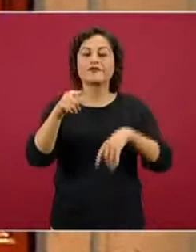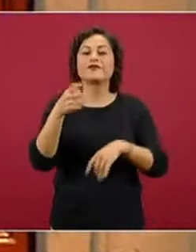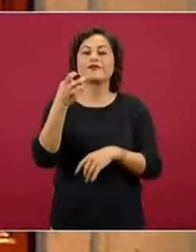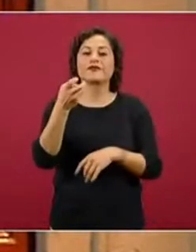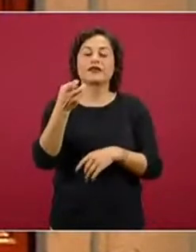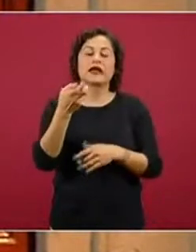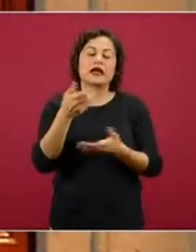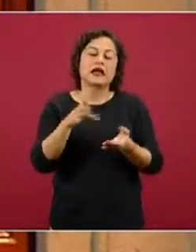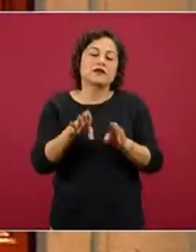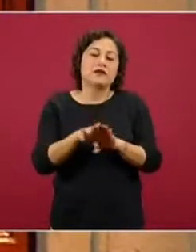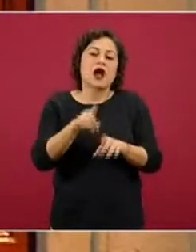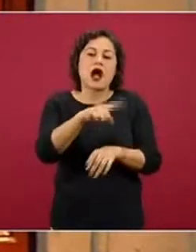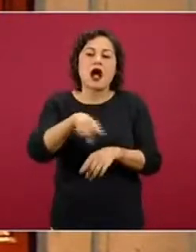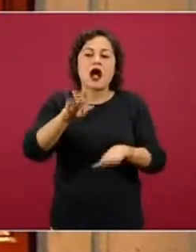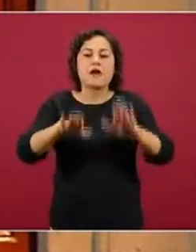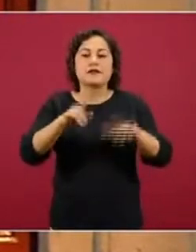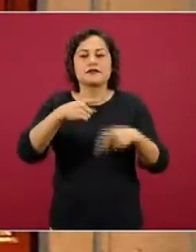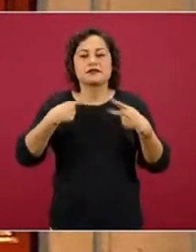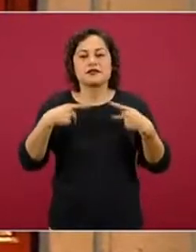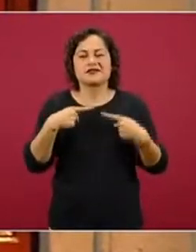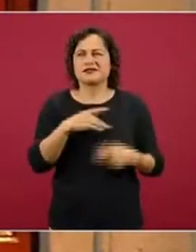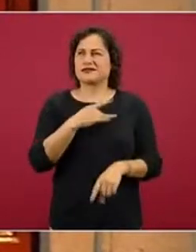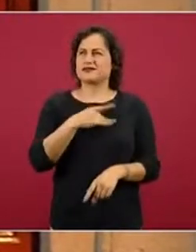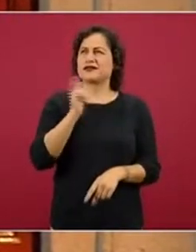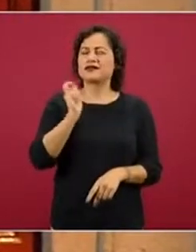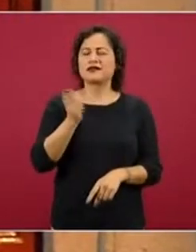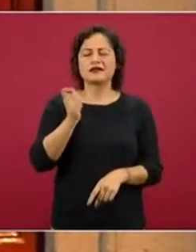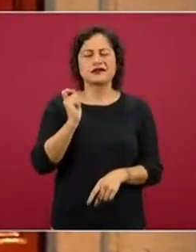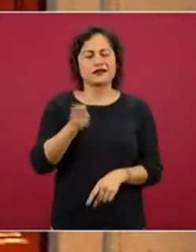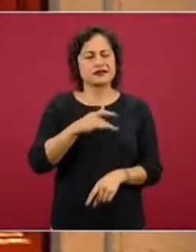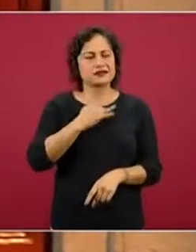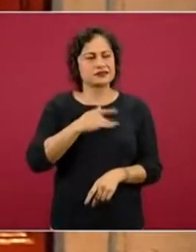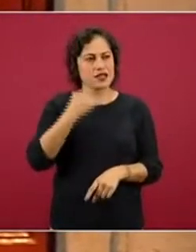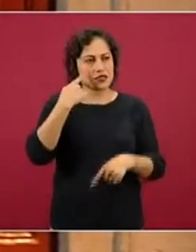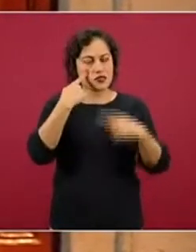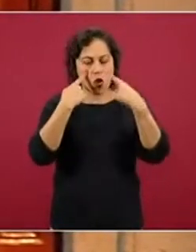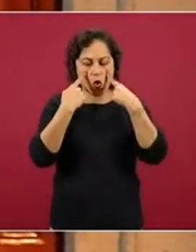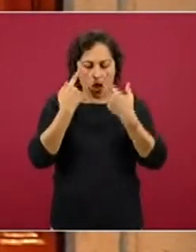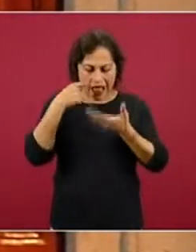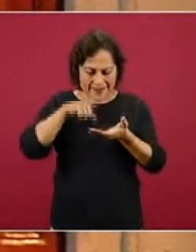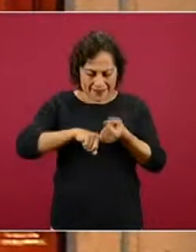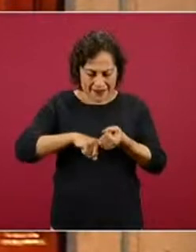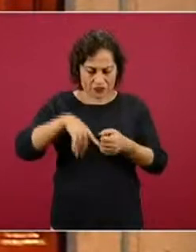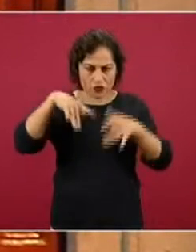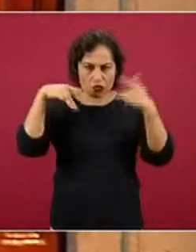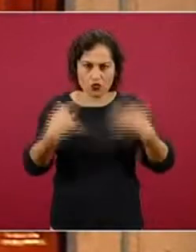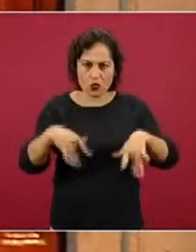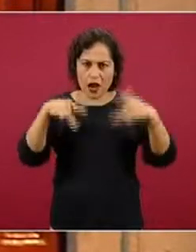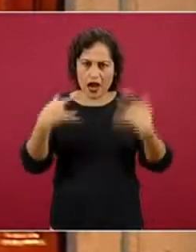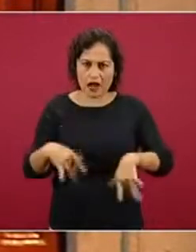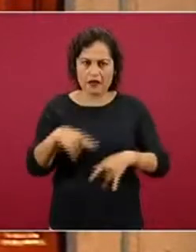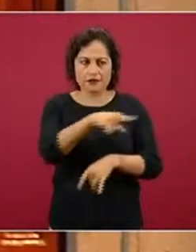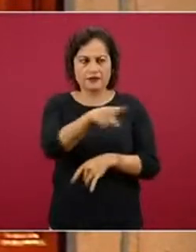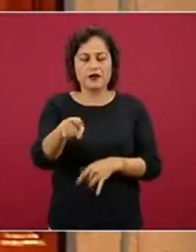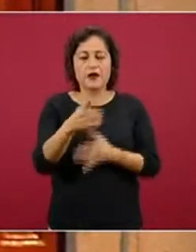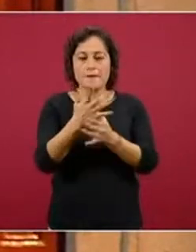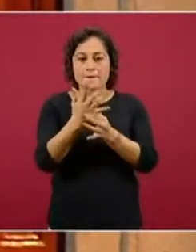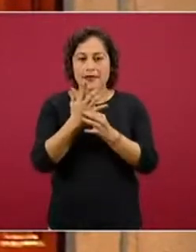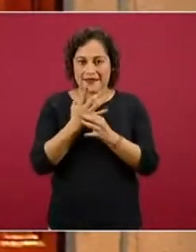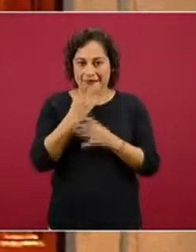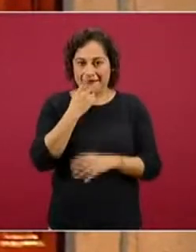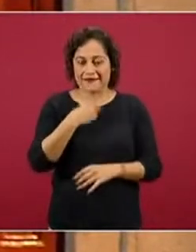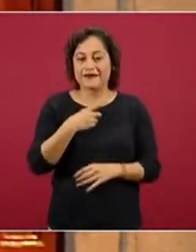logra identificar específicamente este dolor que pareciera que está detrás de los ojos y entonces nos dicen, es que me duele